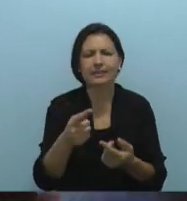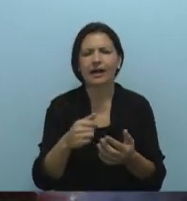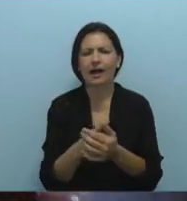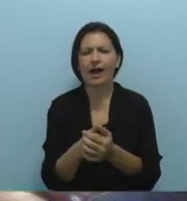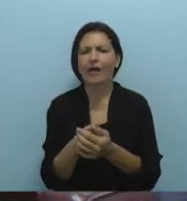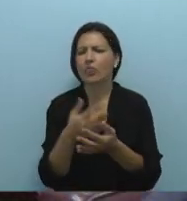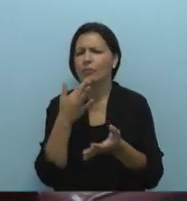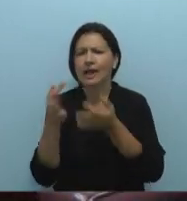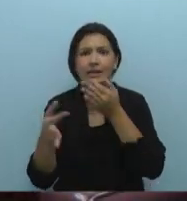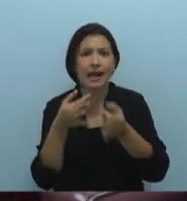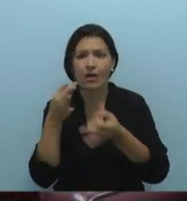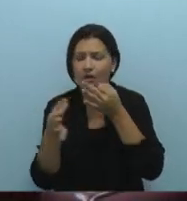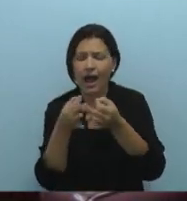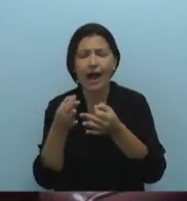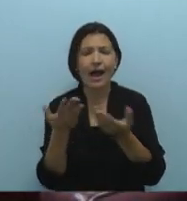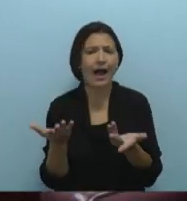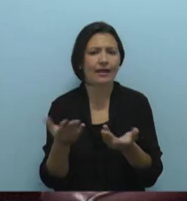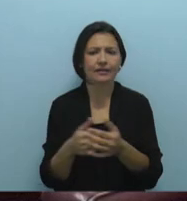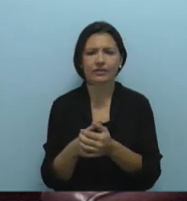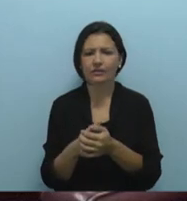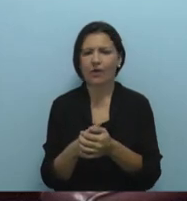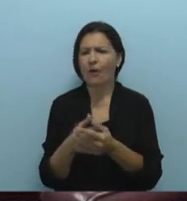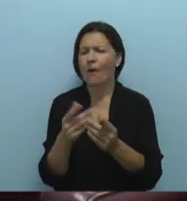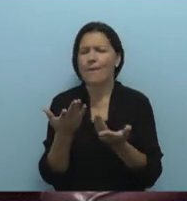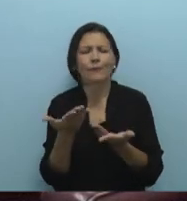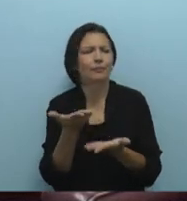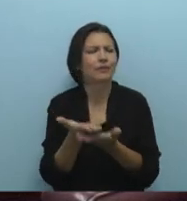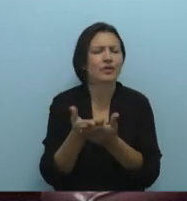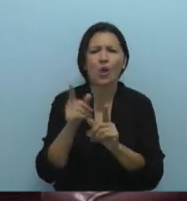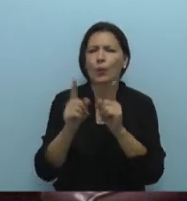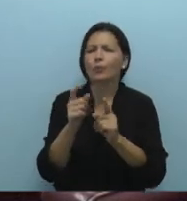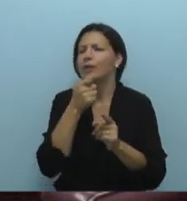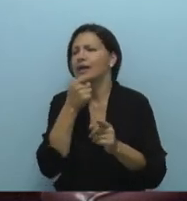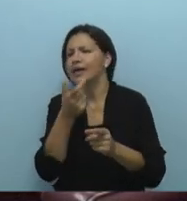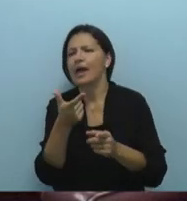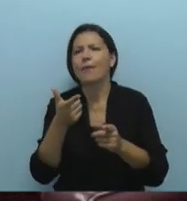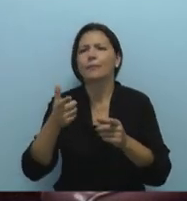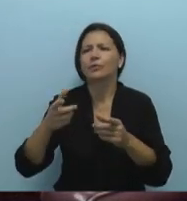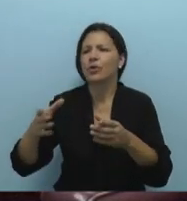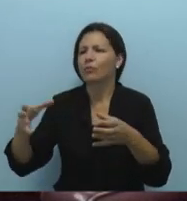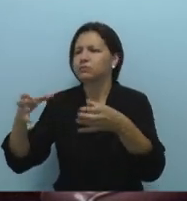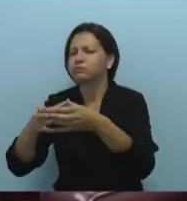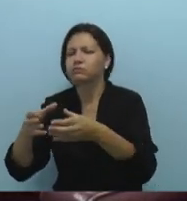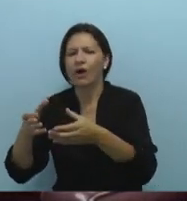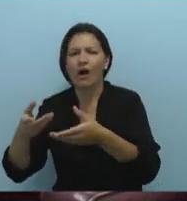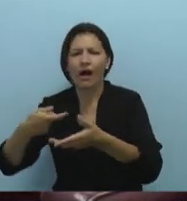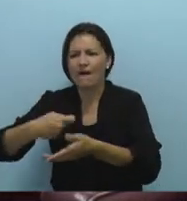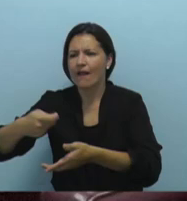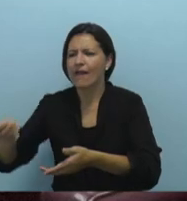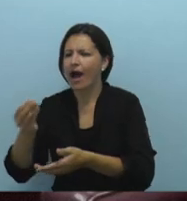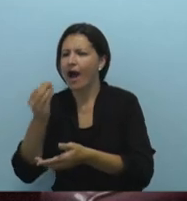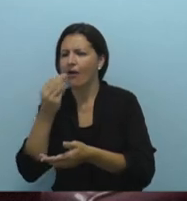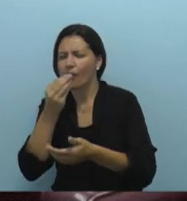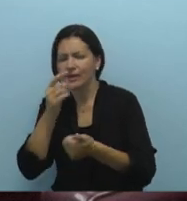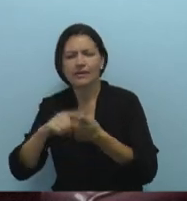legisladores para tratar de obtener alguna ayuda y contribución para un comedor comunitario, para una copa de leche, para un